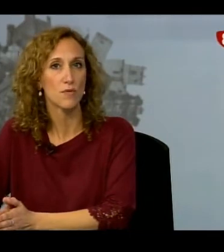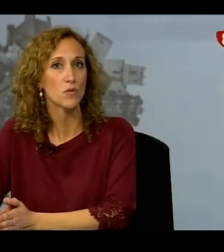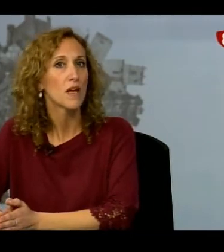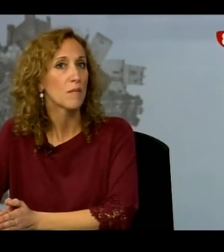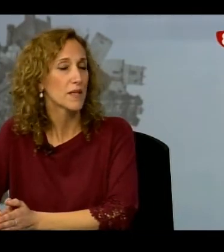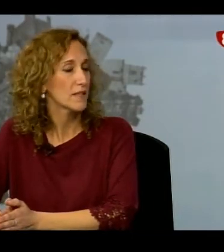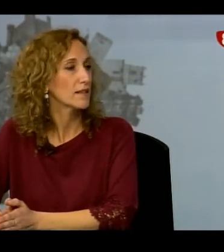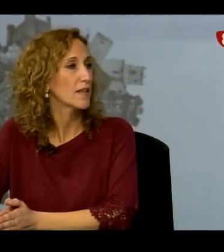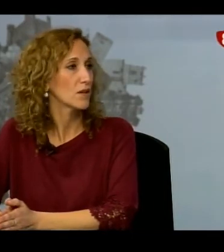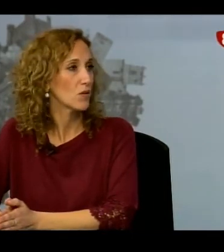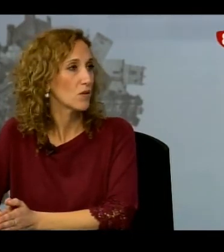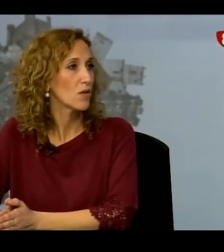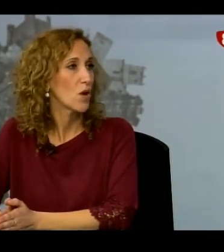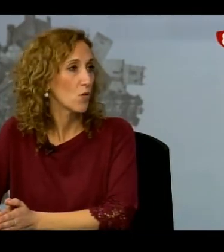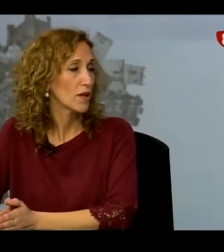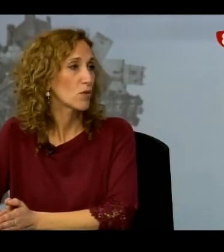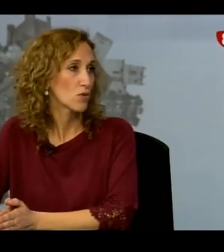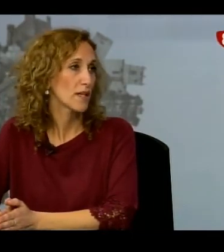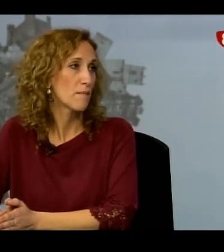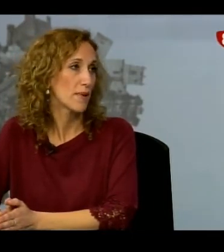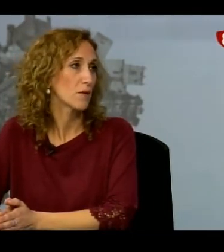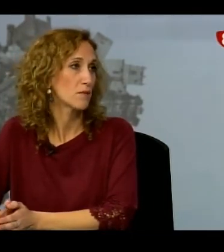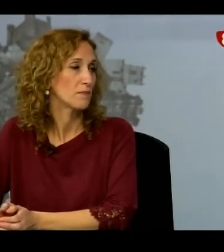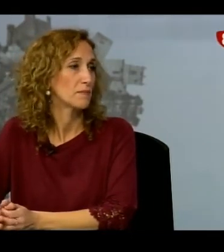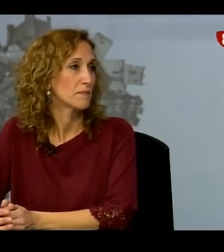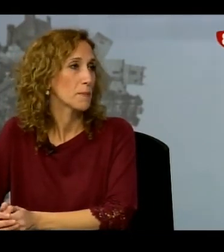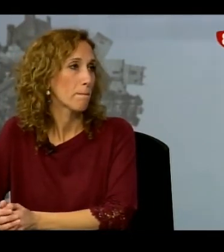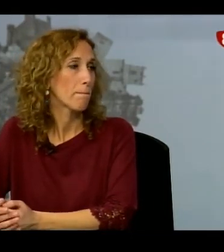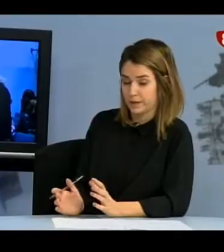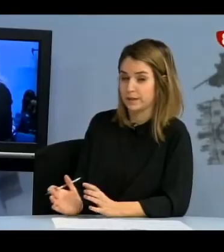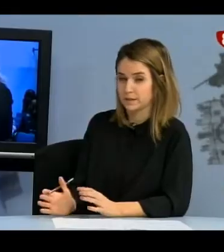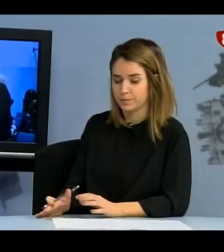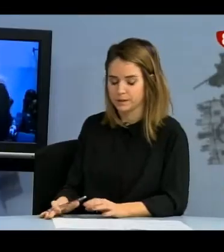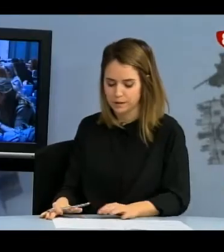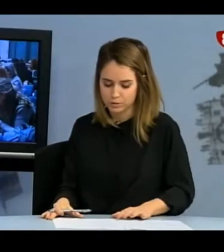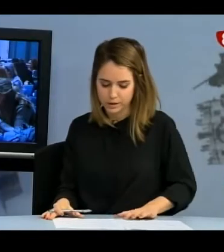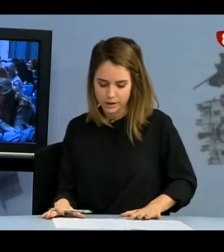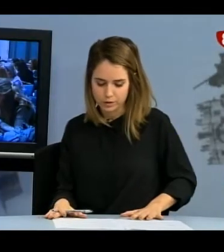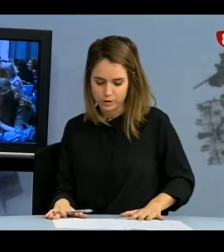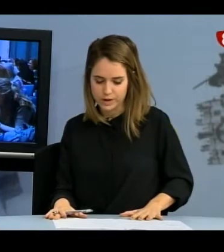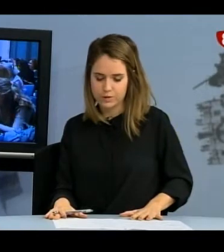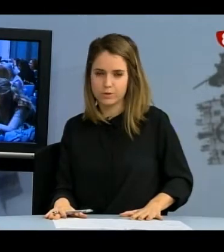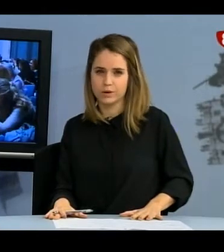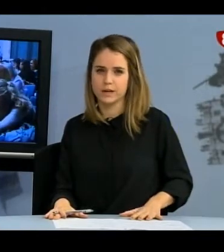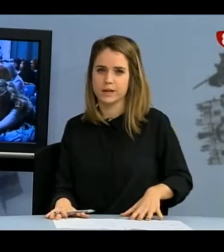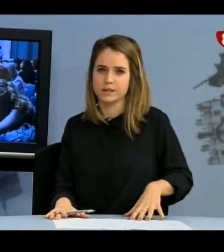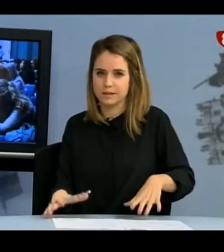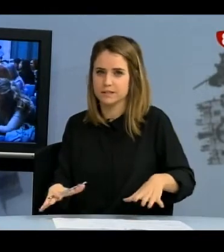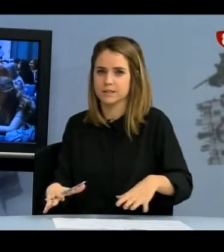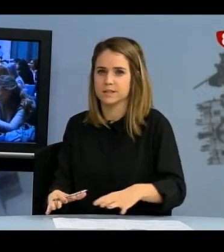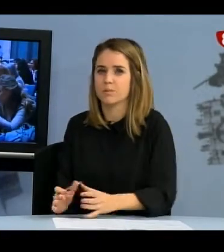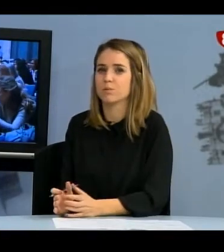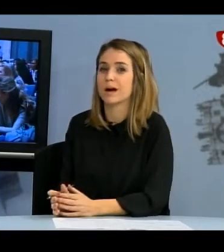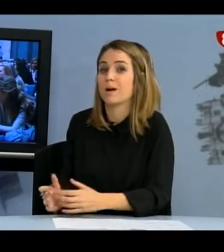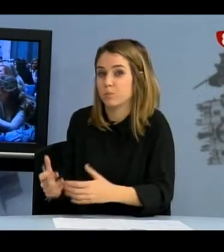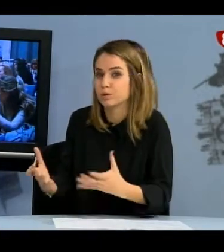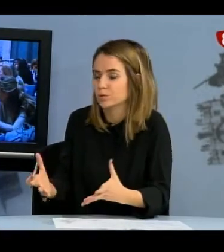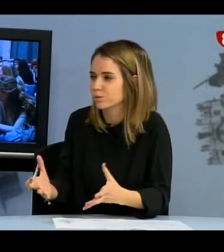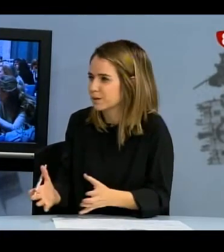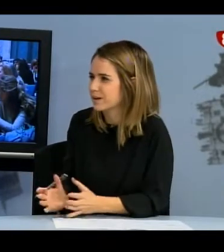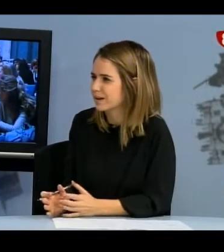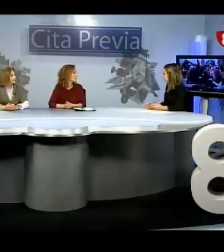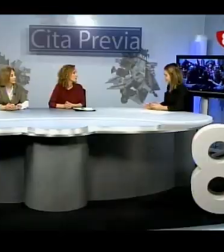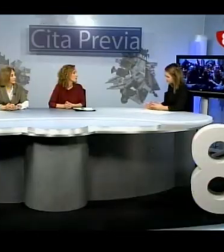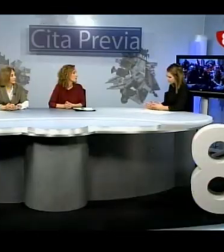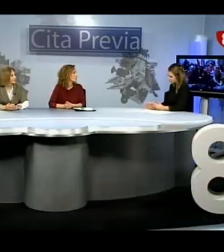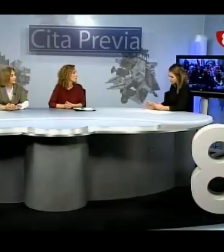pues estamos presentando un recurso de amparo. Precisamente, ¿no? Con ello SATSE sí ha puesto,